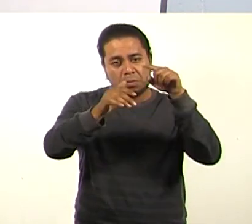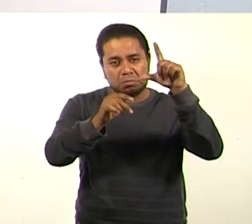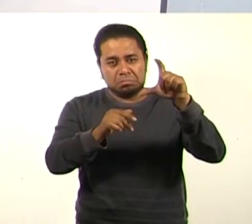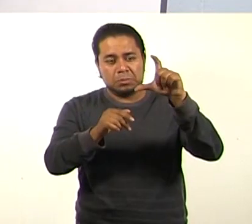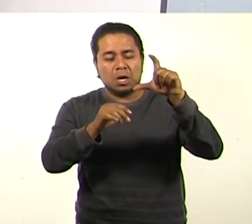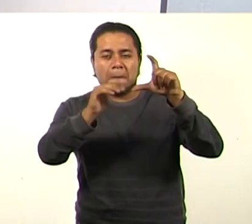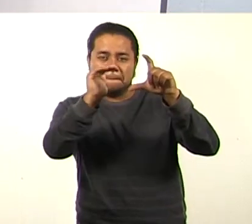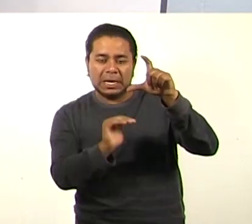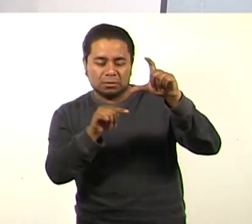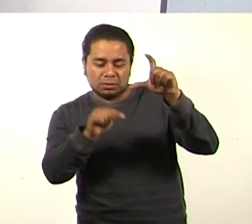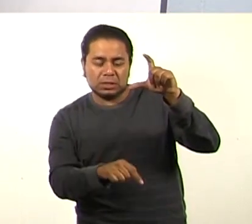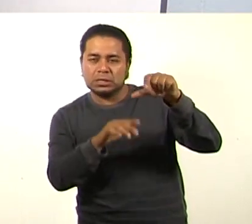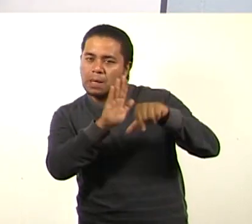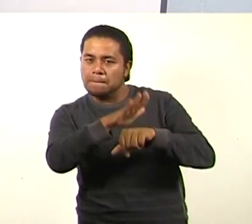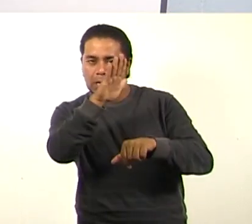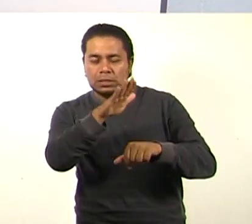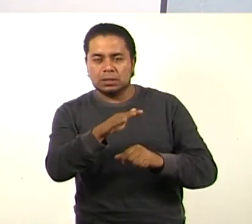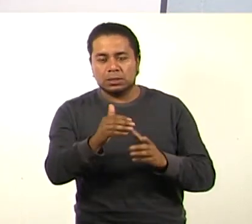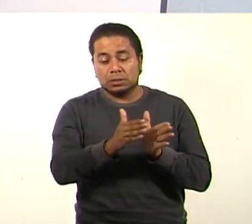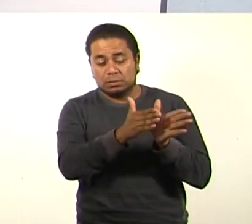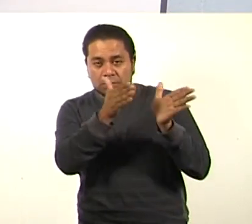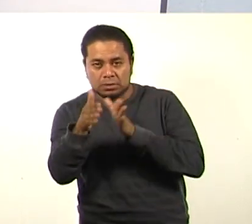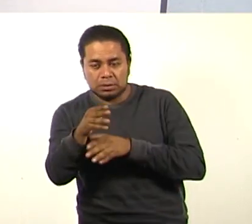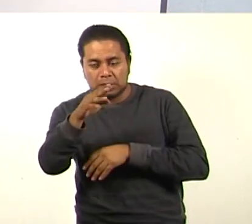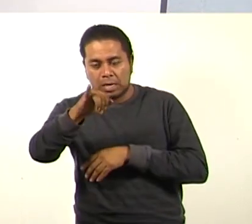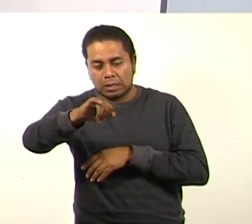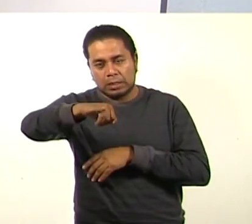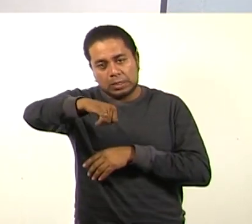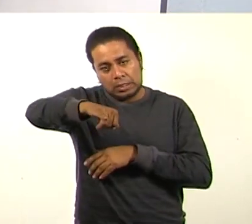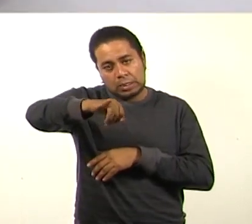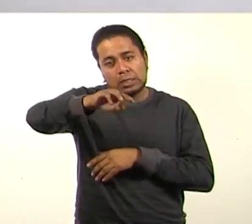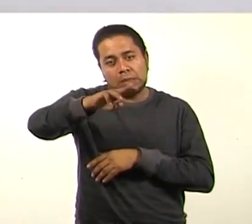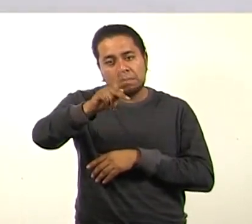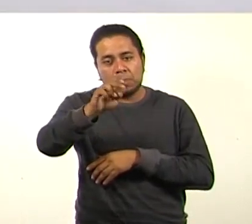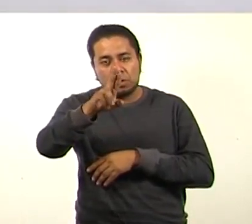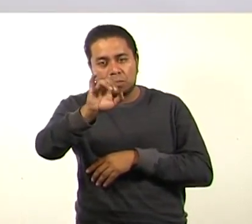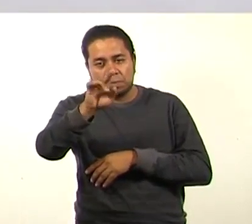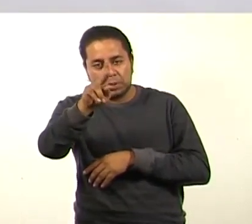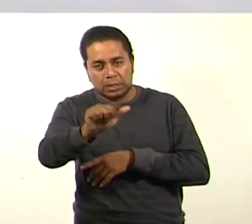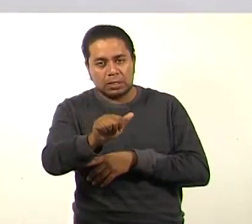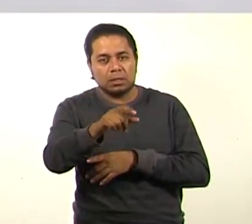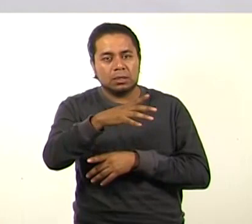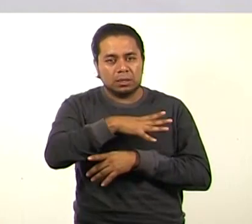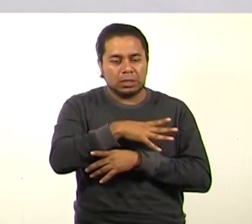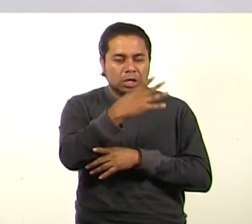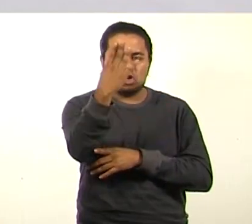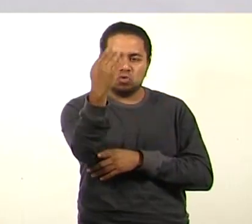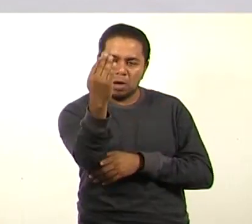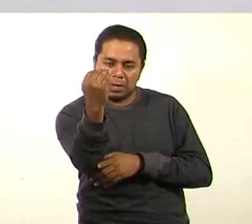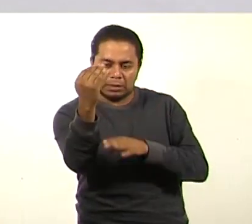Ahora vamos a ver una fracción impropia. En la fracción impropia aquí tenemos un ejemplo, 9/5.